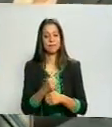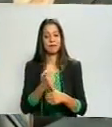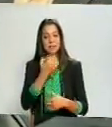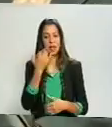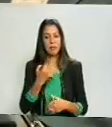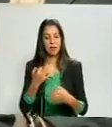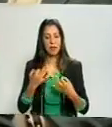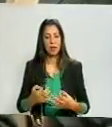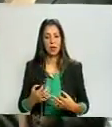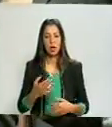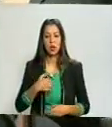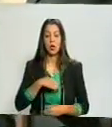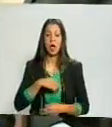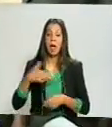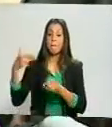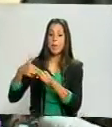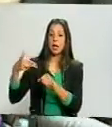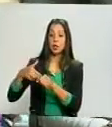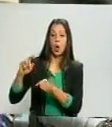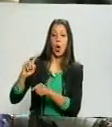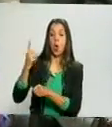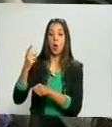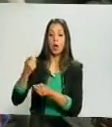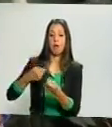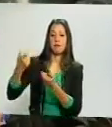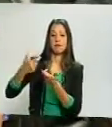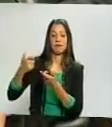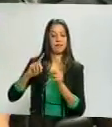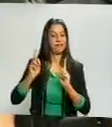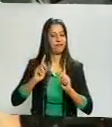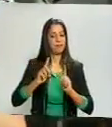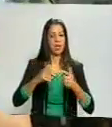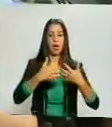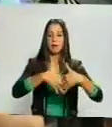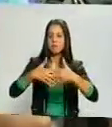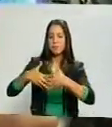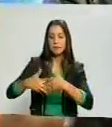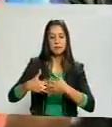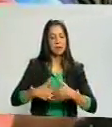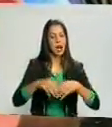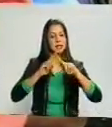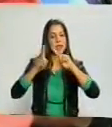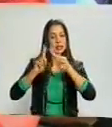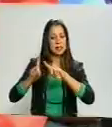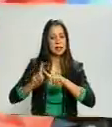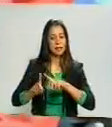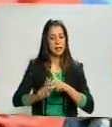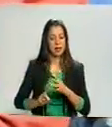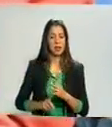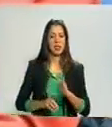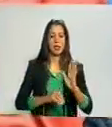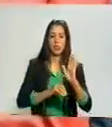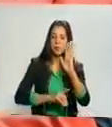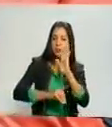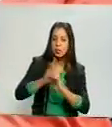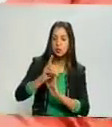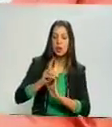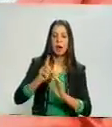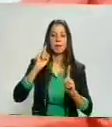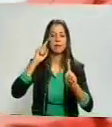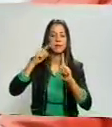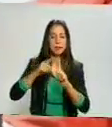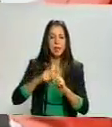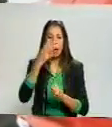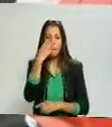definitiva, salir del modelo rentista petrolero a una economía más diversificada, una economía que busque la mayor suma de felicidad posible para el